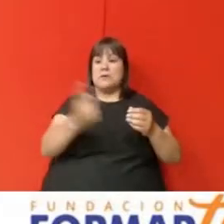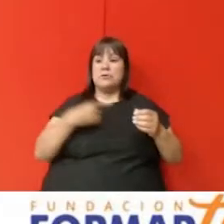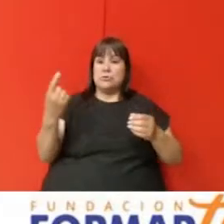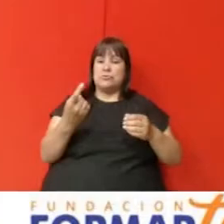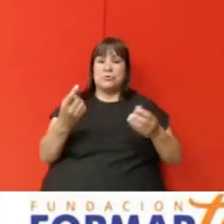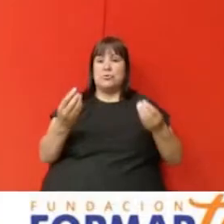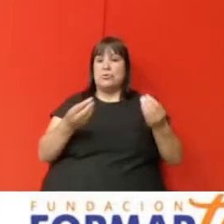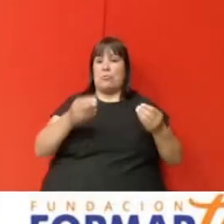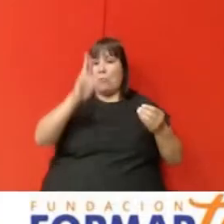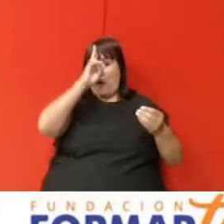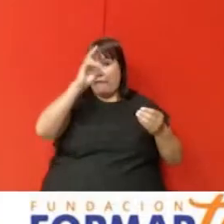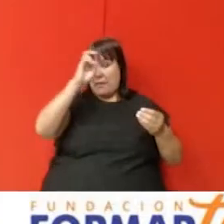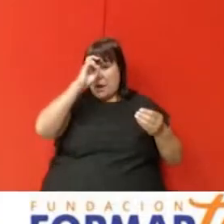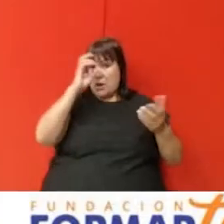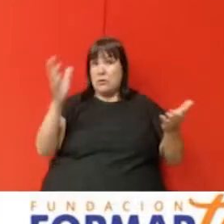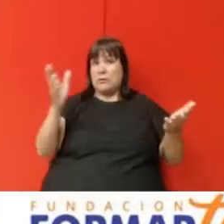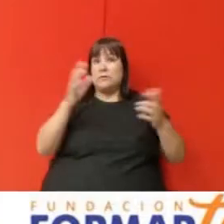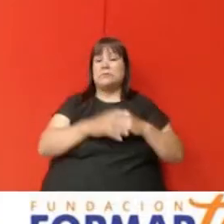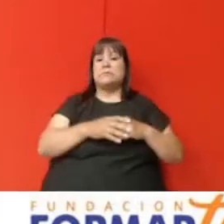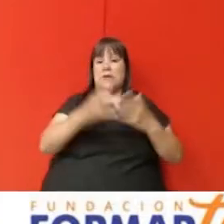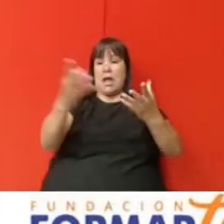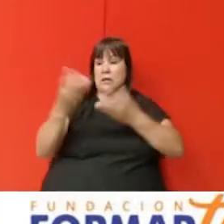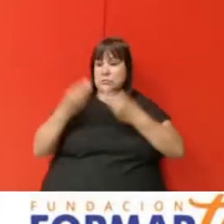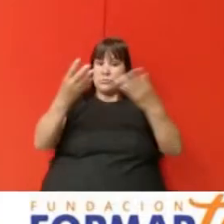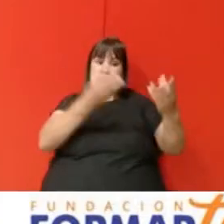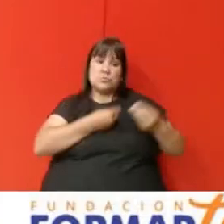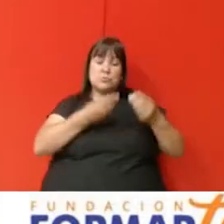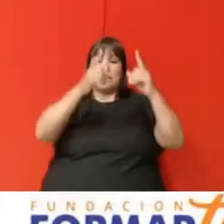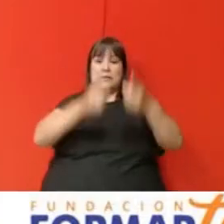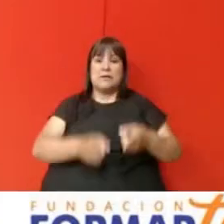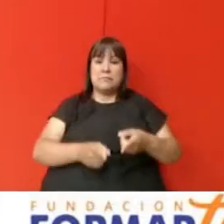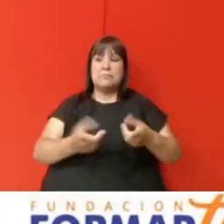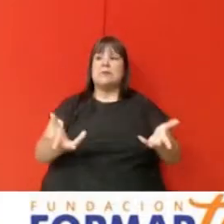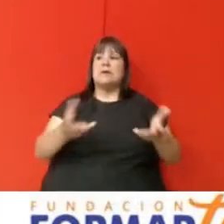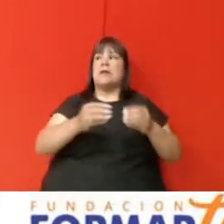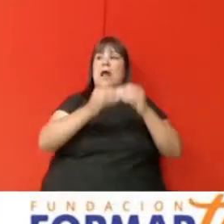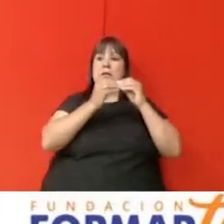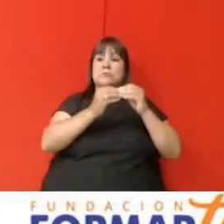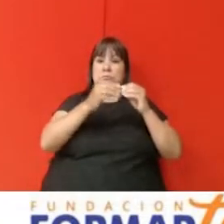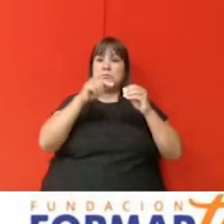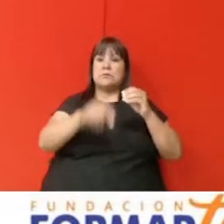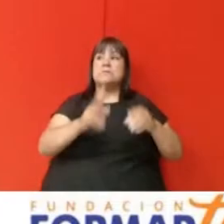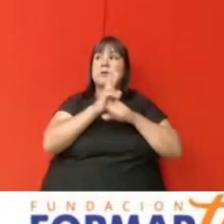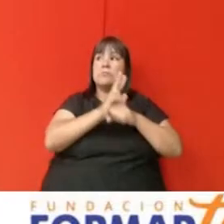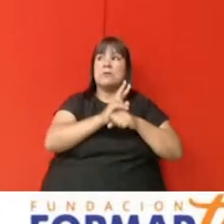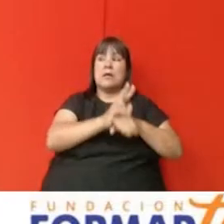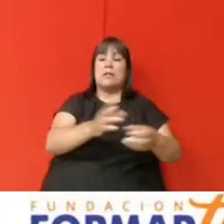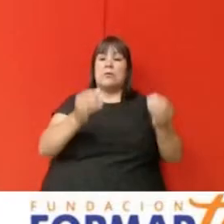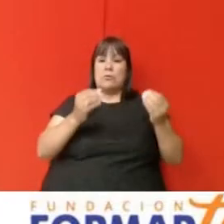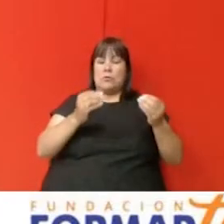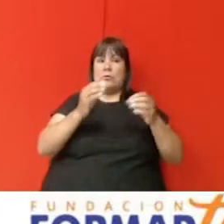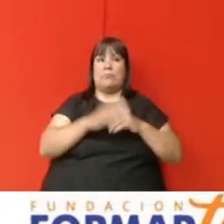como profesionales de enfermería nos ayudan en este caso en la humanización del cuidado. Hay